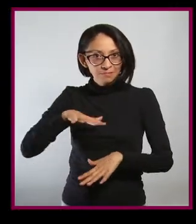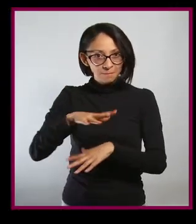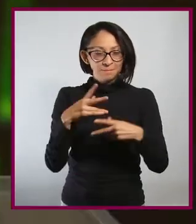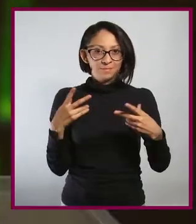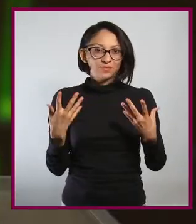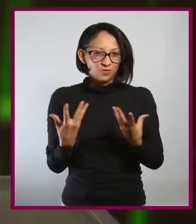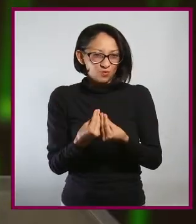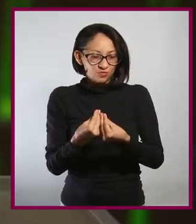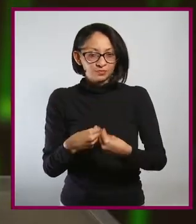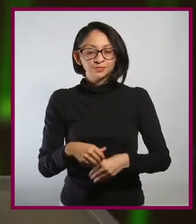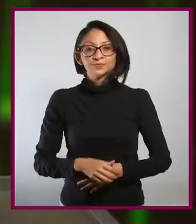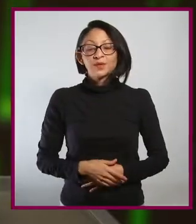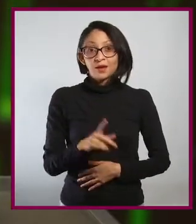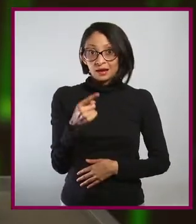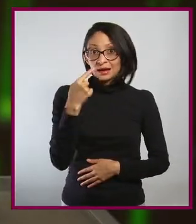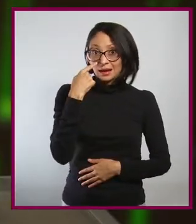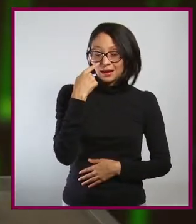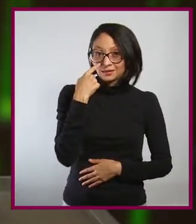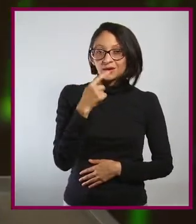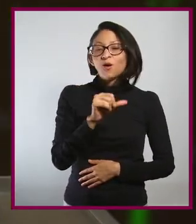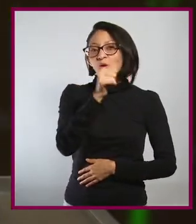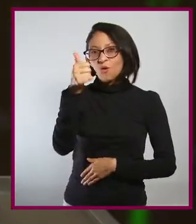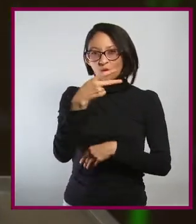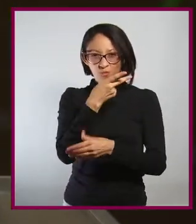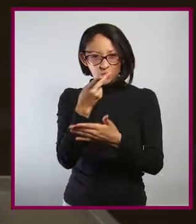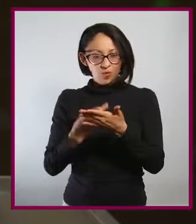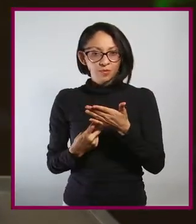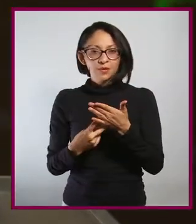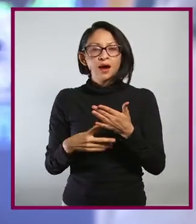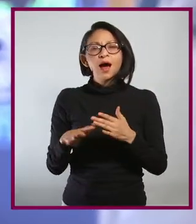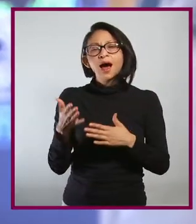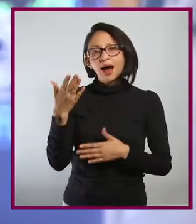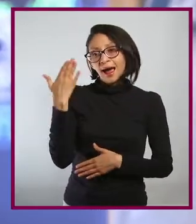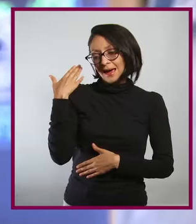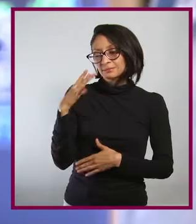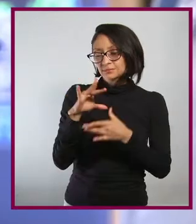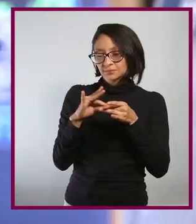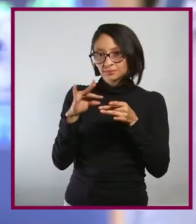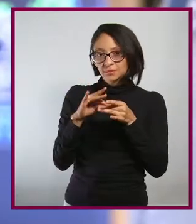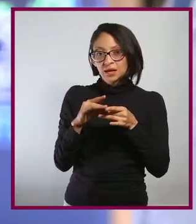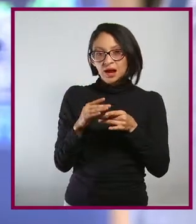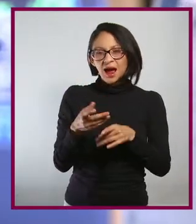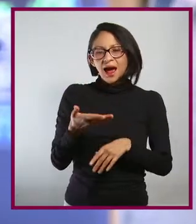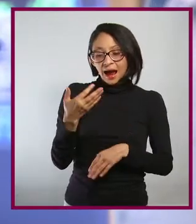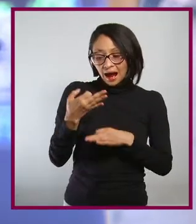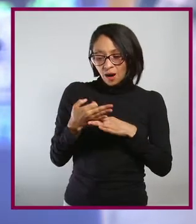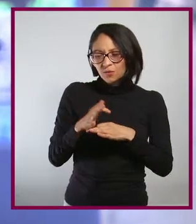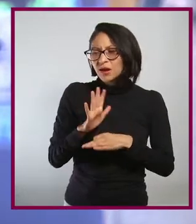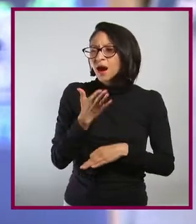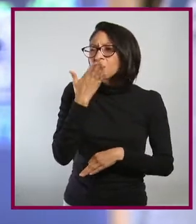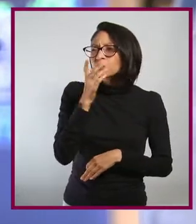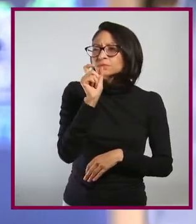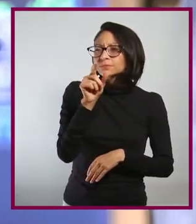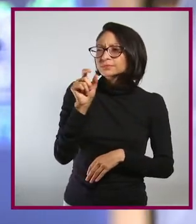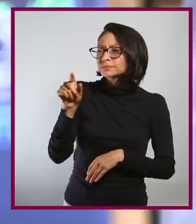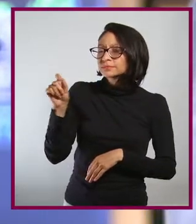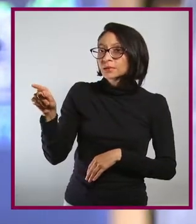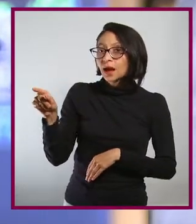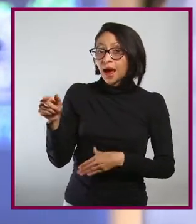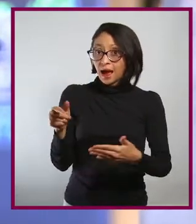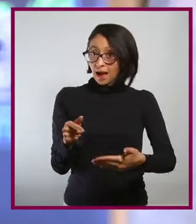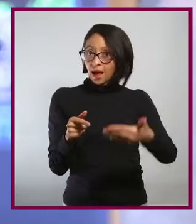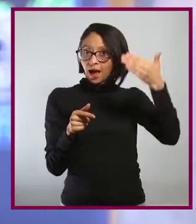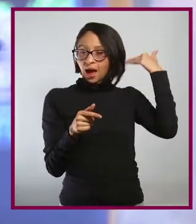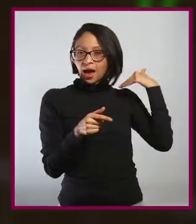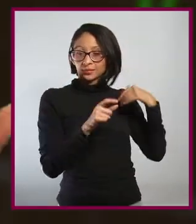rodea. Ojo, como hemos visto en otros programas, las cosas que ahora nos parecen cotidianas en algún momento fueron enormes